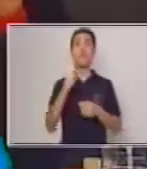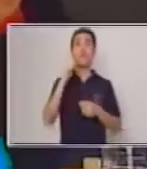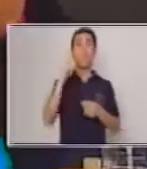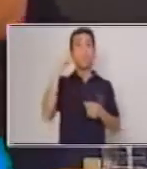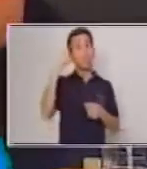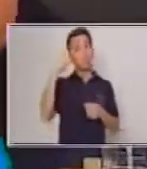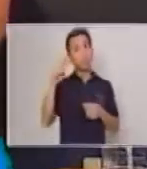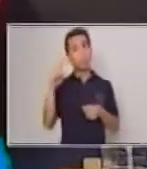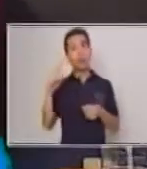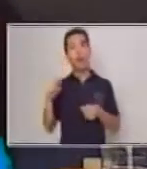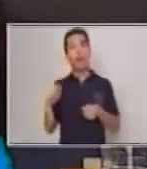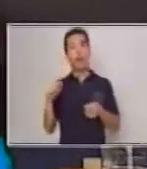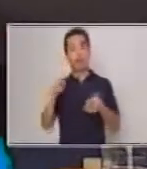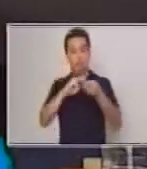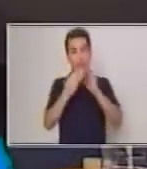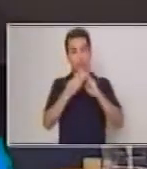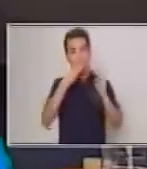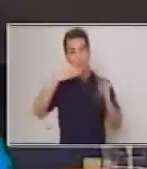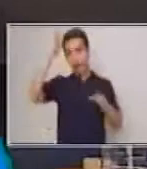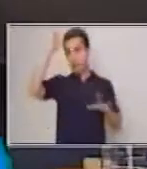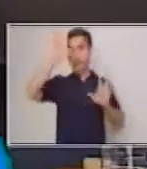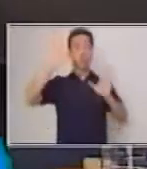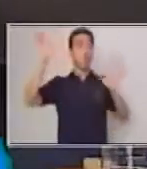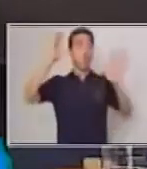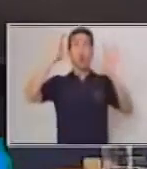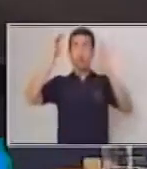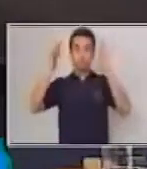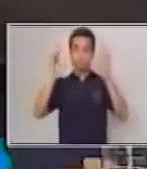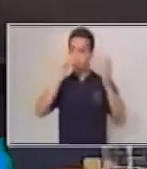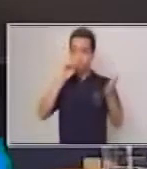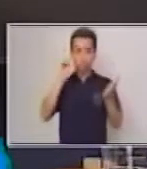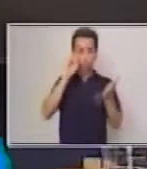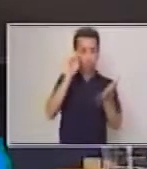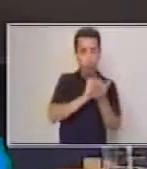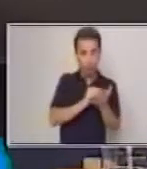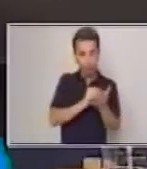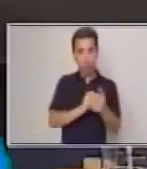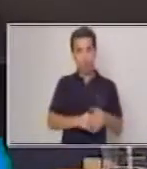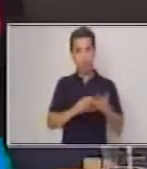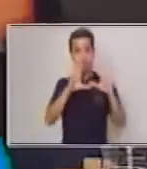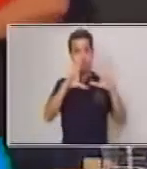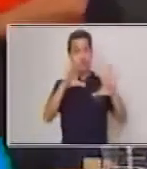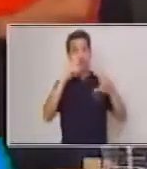es imaginario, entonces tenemos 10x elevado a la 1.